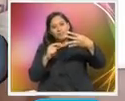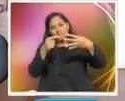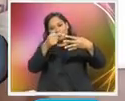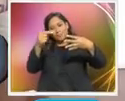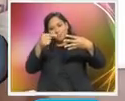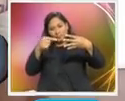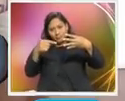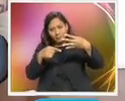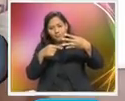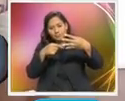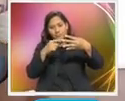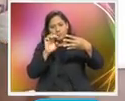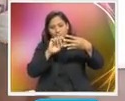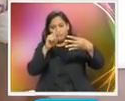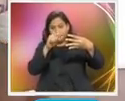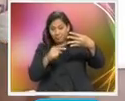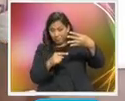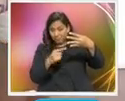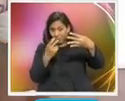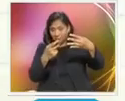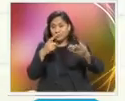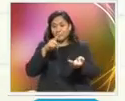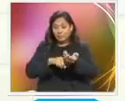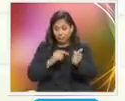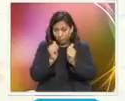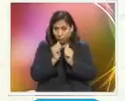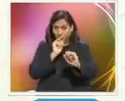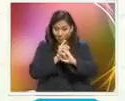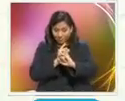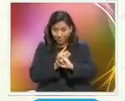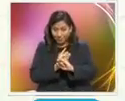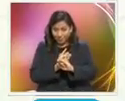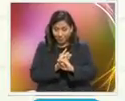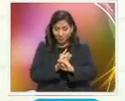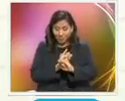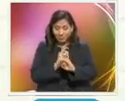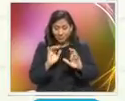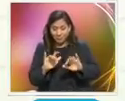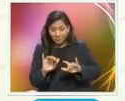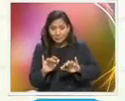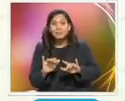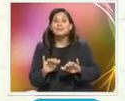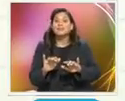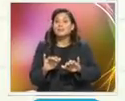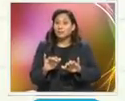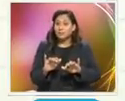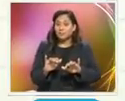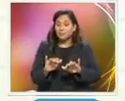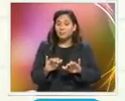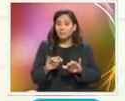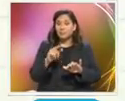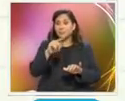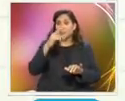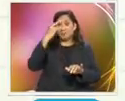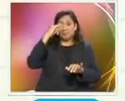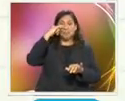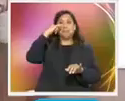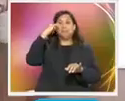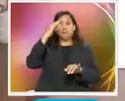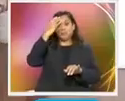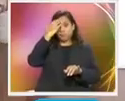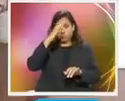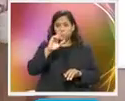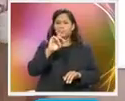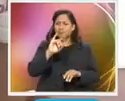conexión intrínseca, es decir, lo que sucede dentro, en este mundo virtual, no es ajeno en lo absoluto. De hecho, solamente es